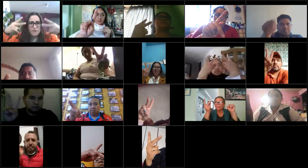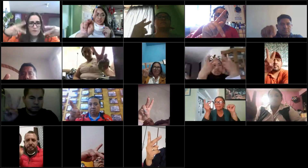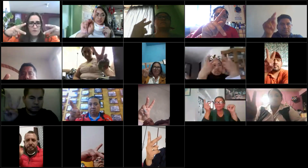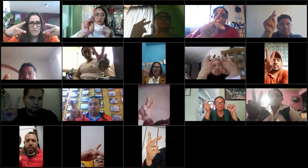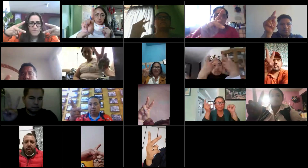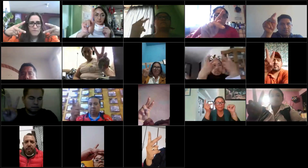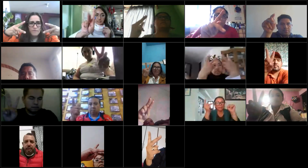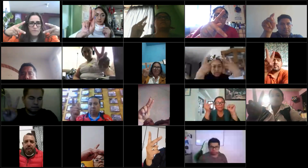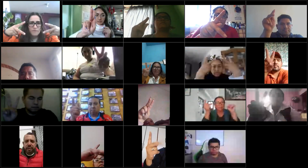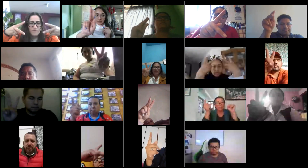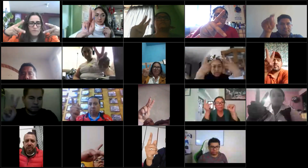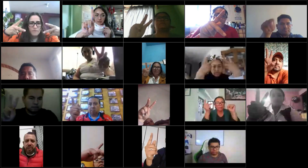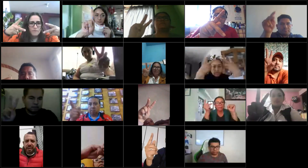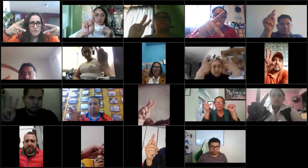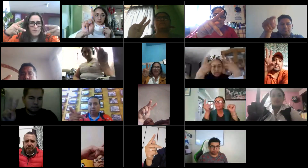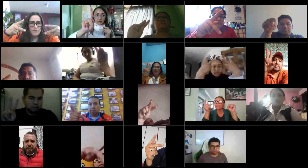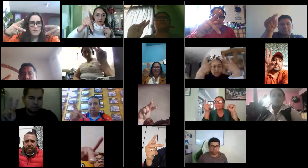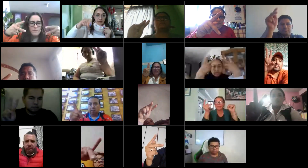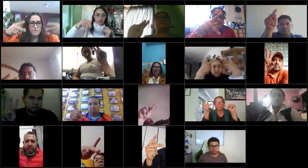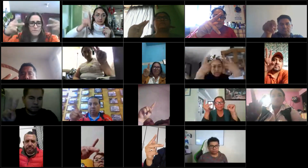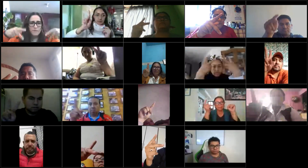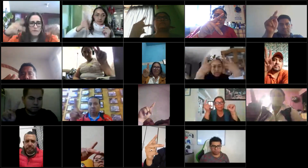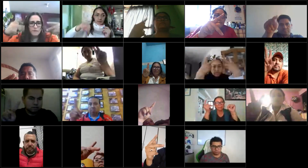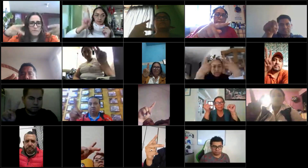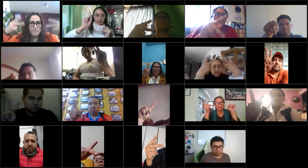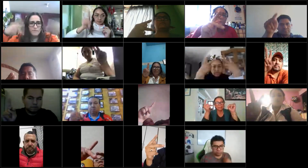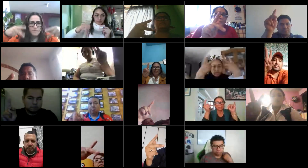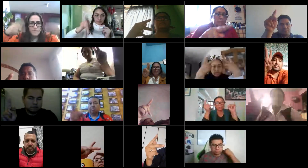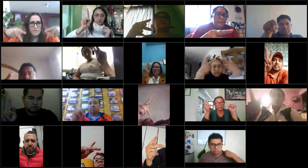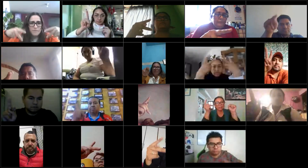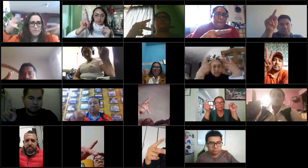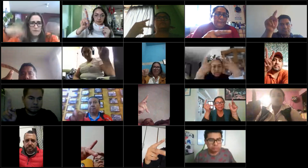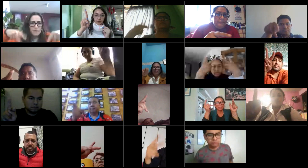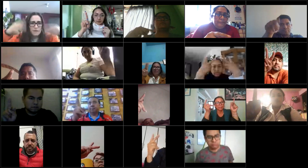pulgar en medio. Automáticamente mi dedo medio baja. K.